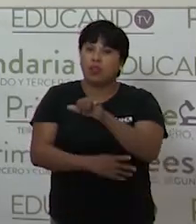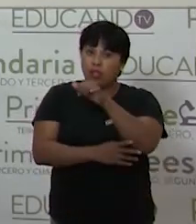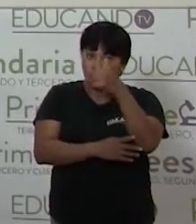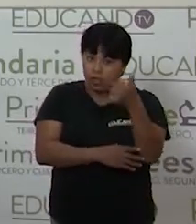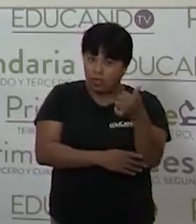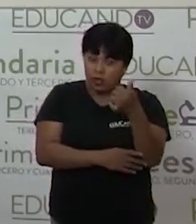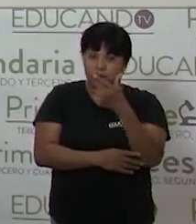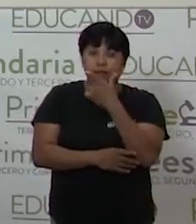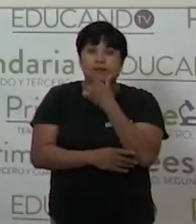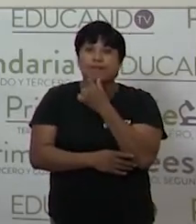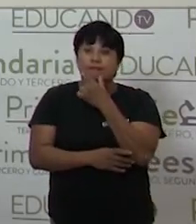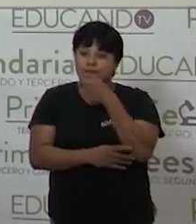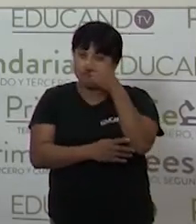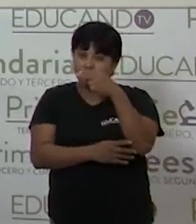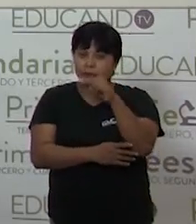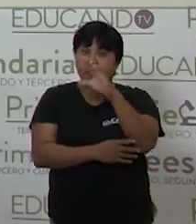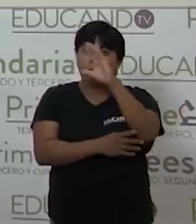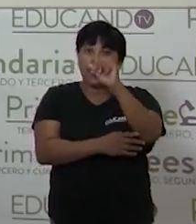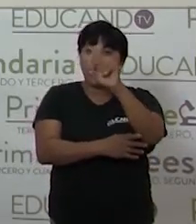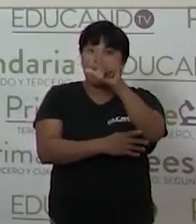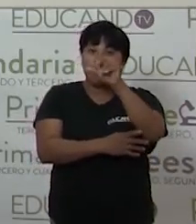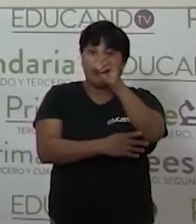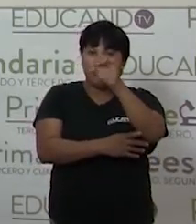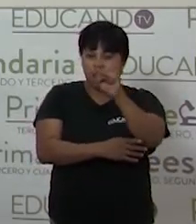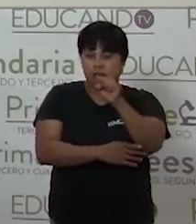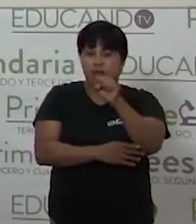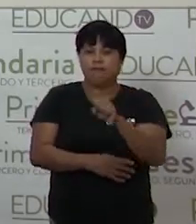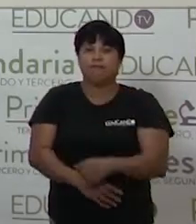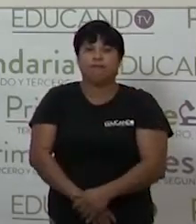otro chico se llama carlos